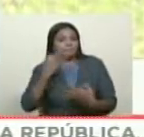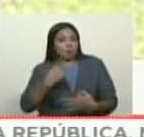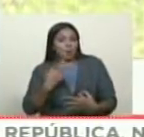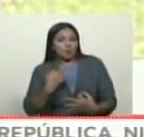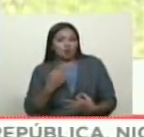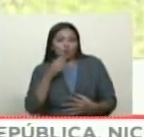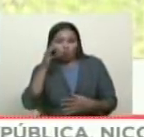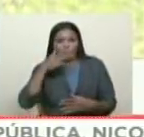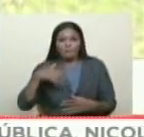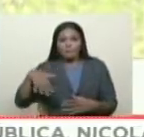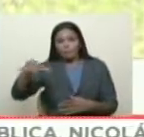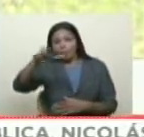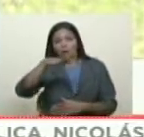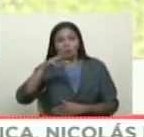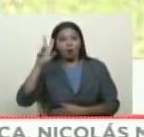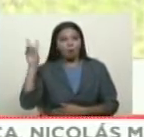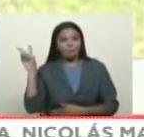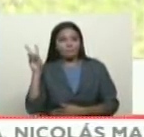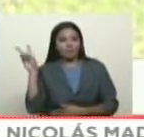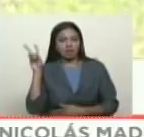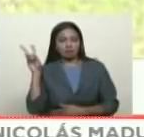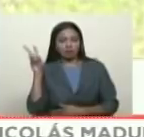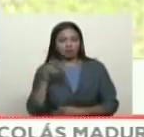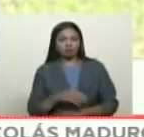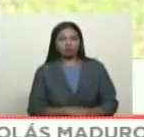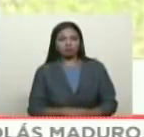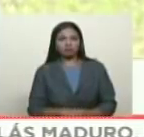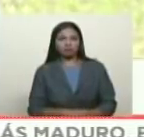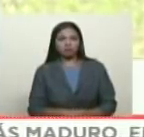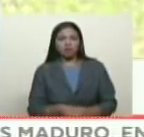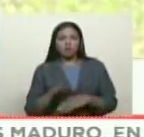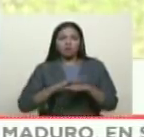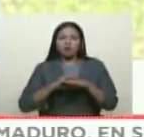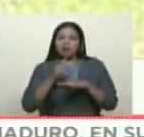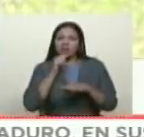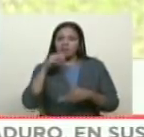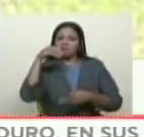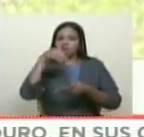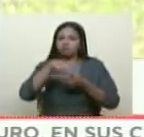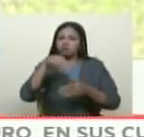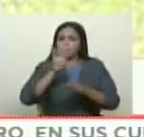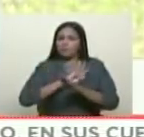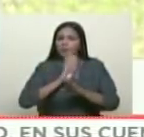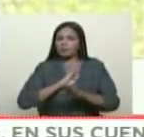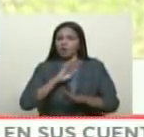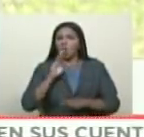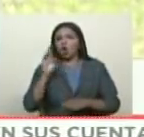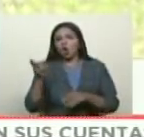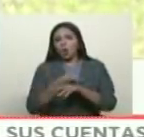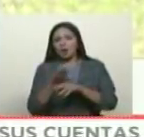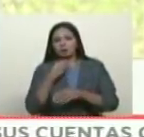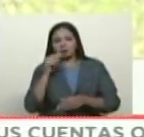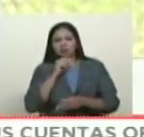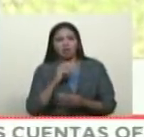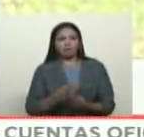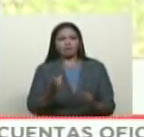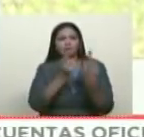de un país y de un pueblo. Porque ¿quién puso a estos gobernadores en sus cargos?